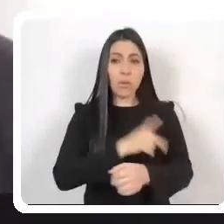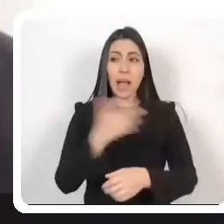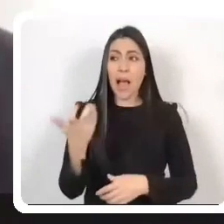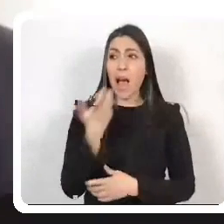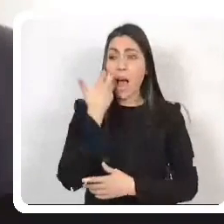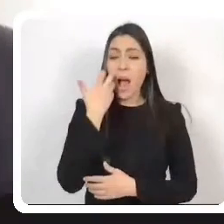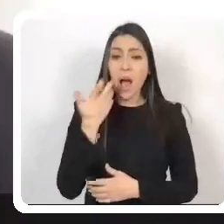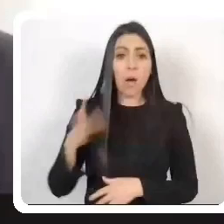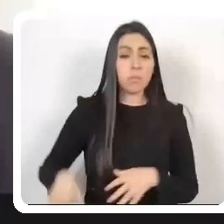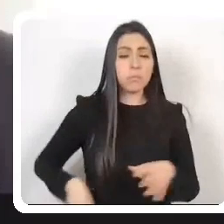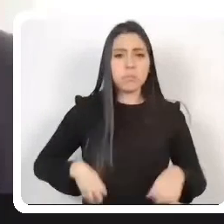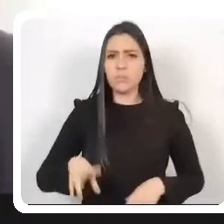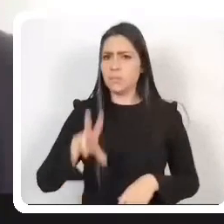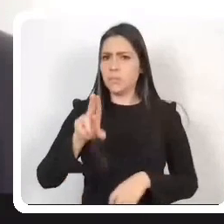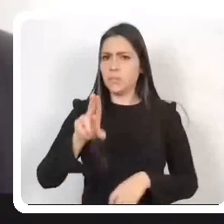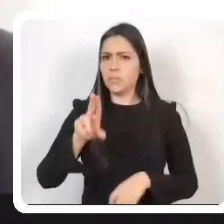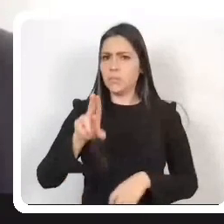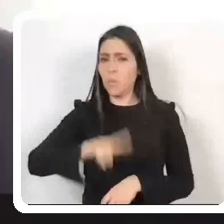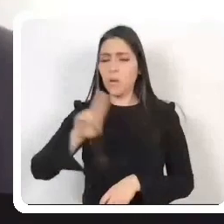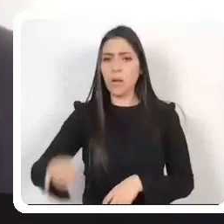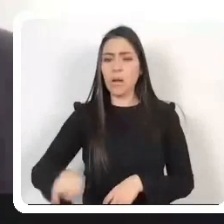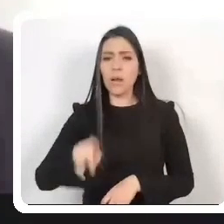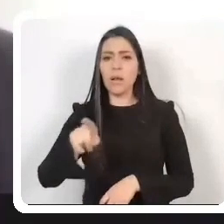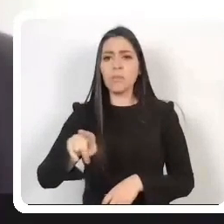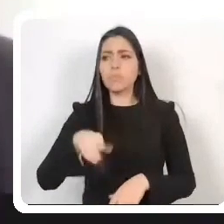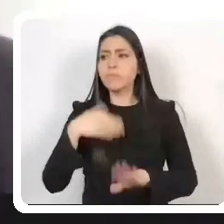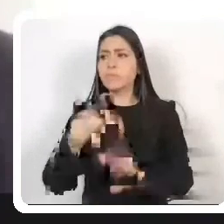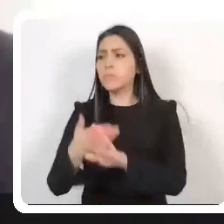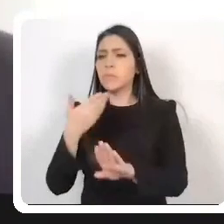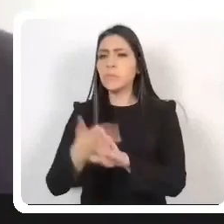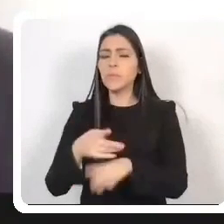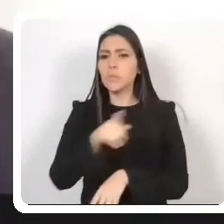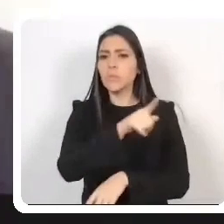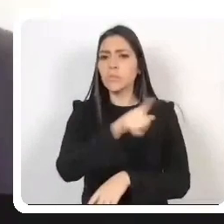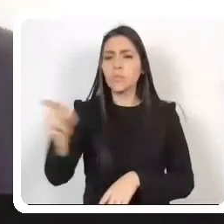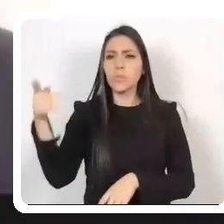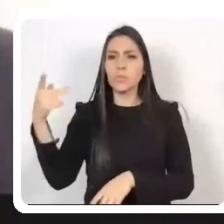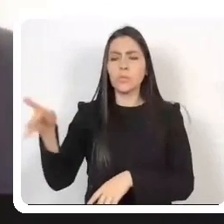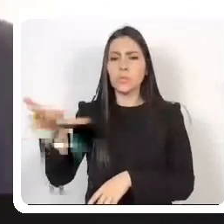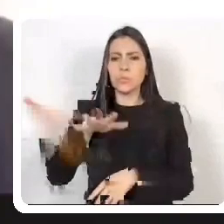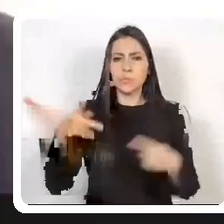humillando a tus semejantes, porque el poder termina